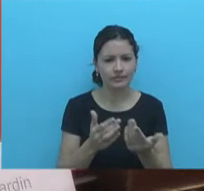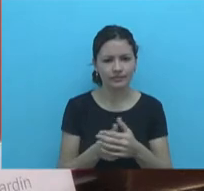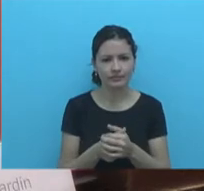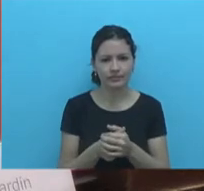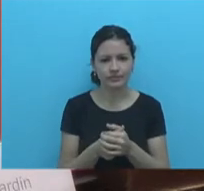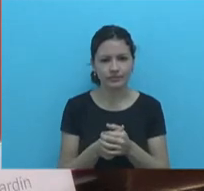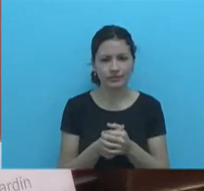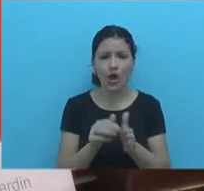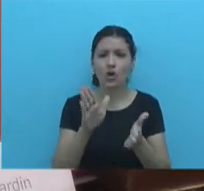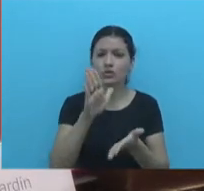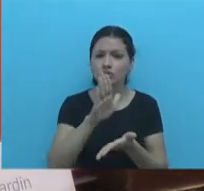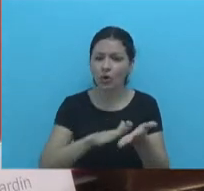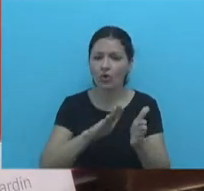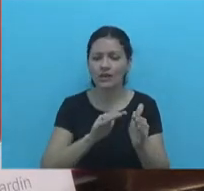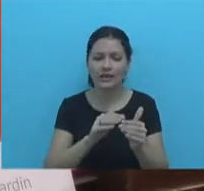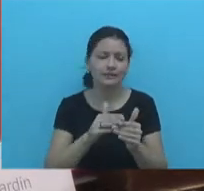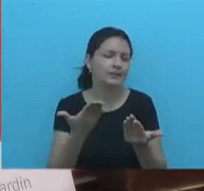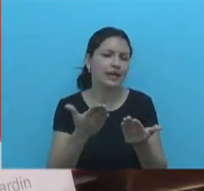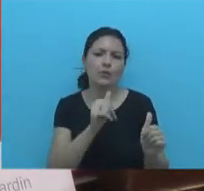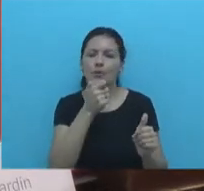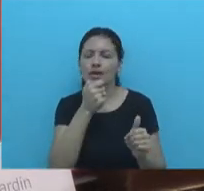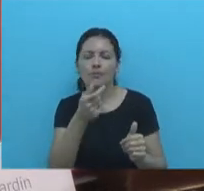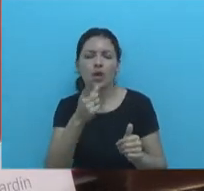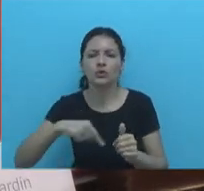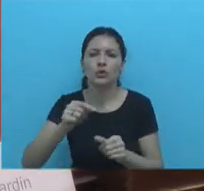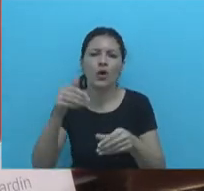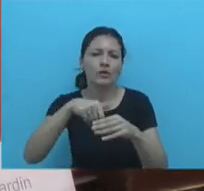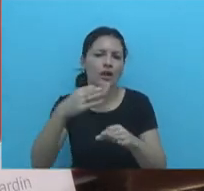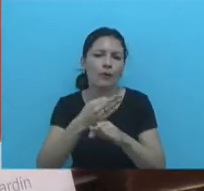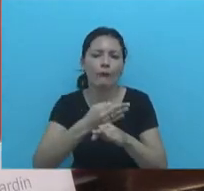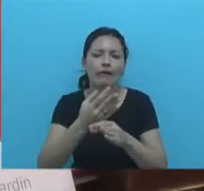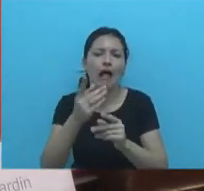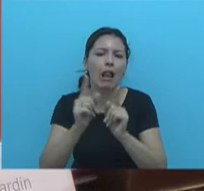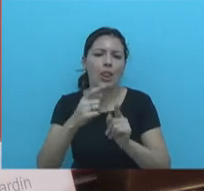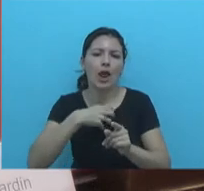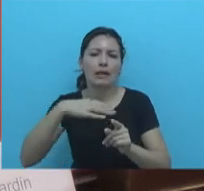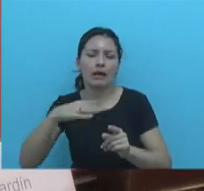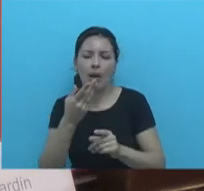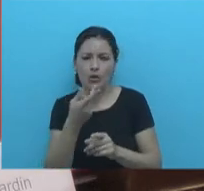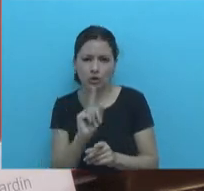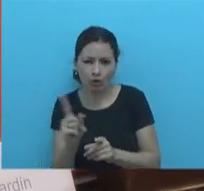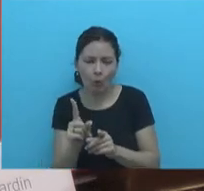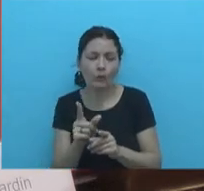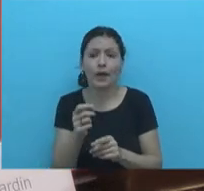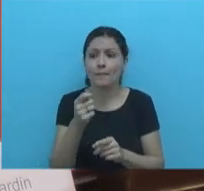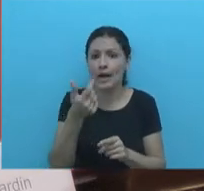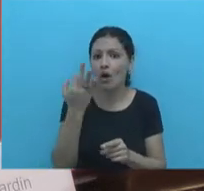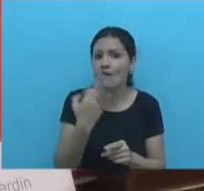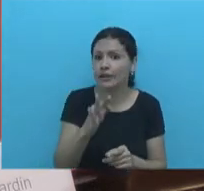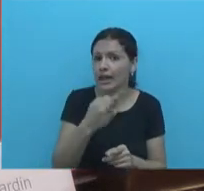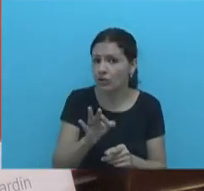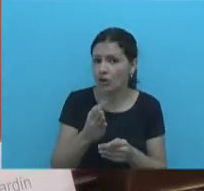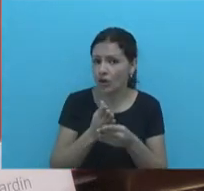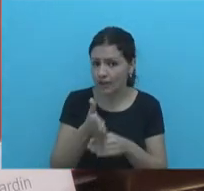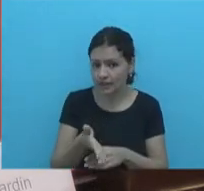dentro de la secundaria que no nos gusta y que nos parece tedioso estar, pero que son importantes y es un derecho fundamental nuevamente. Y también cabe destacar